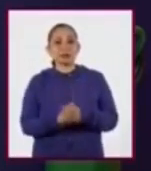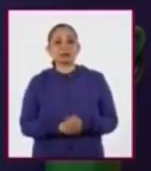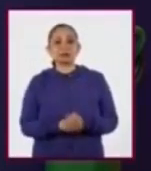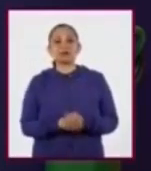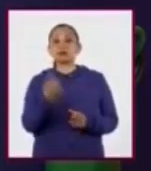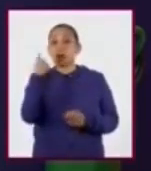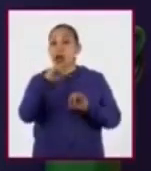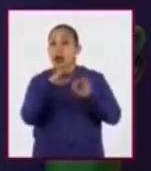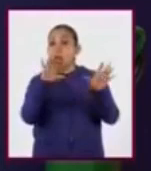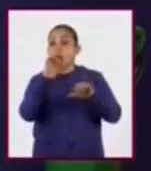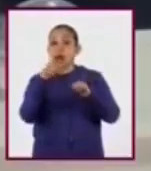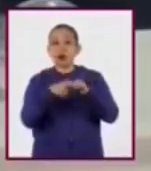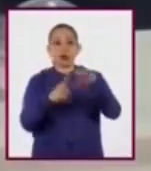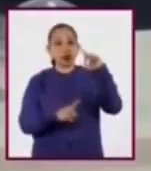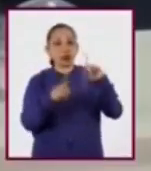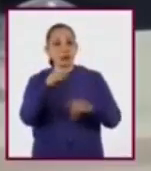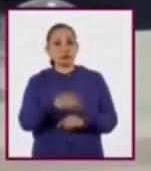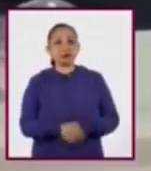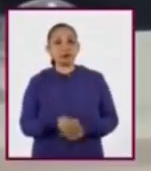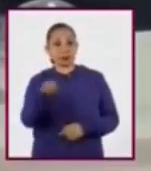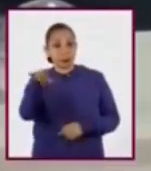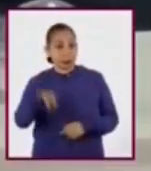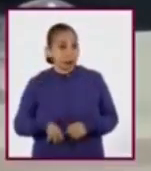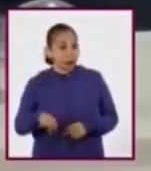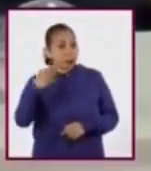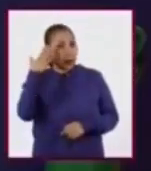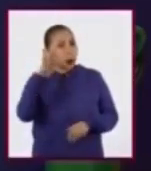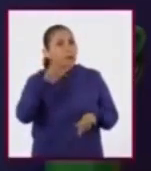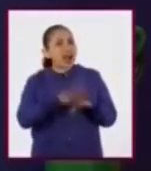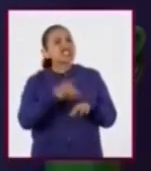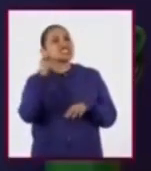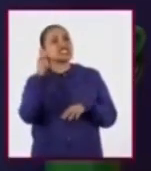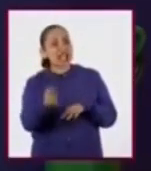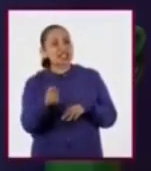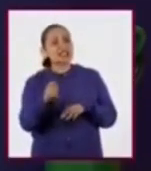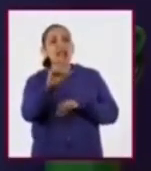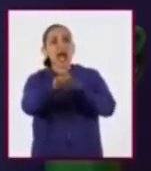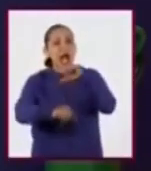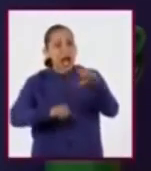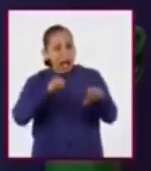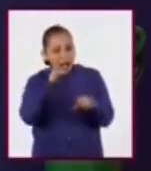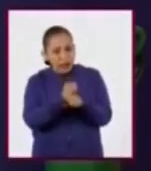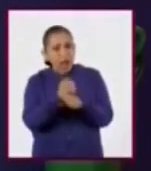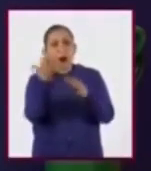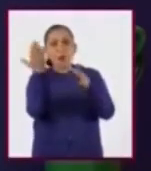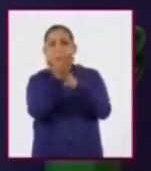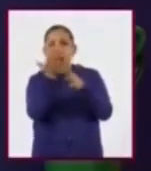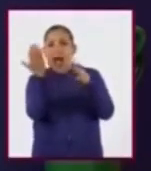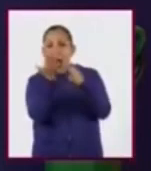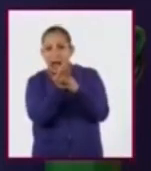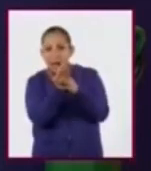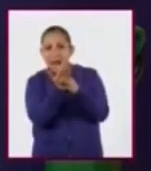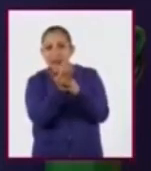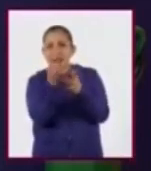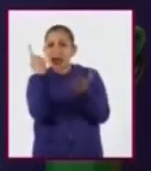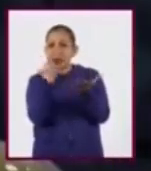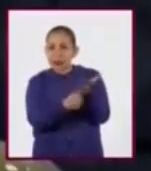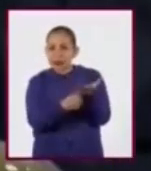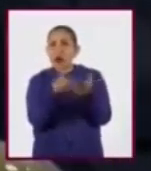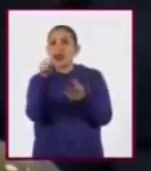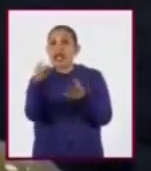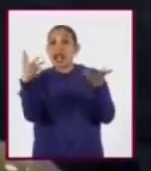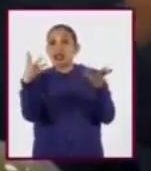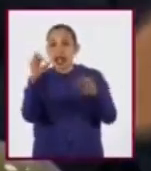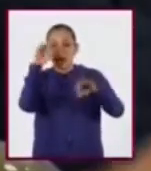para aclarar cualquier duda. Si les interesa saber más sobre los átomos, sus partículas subatómicas y